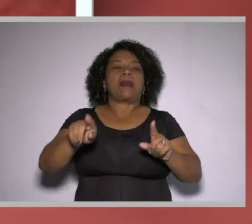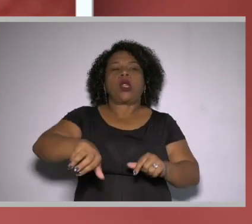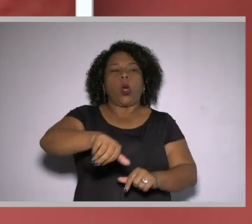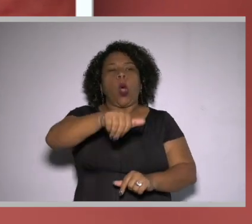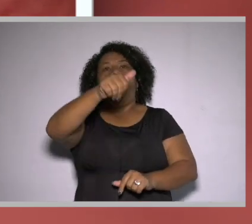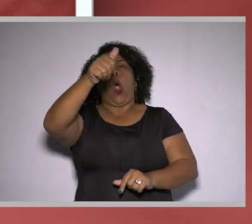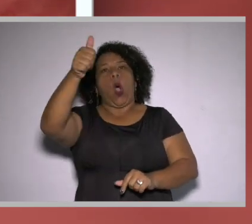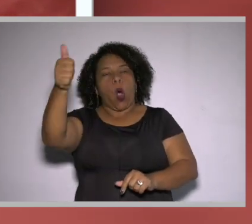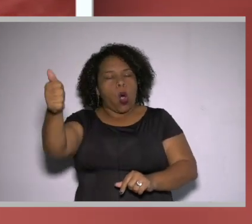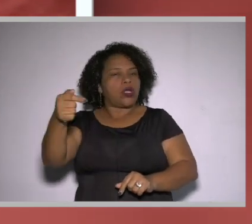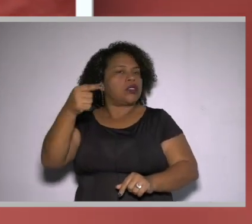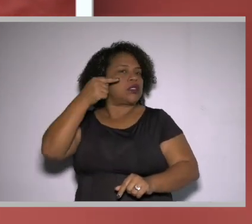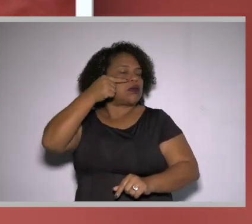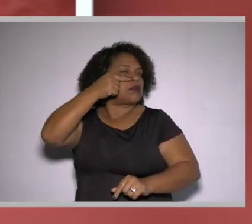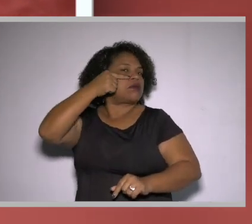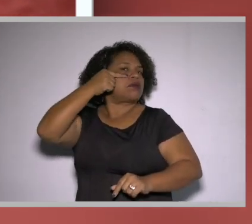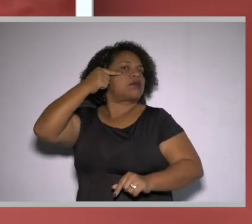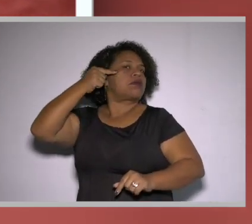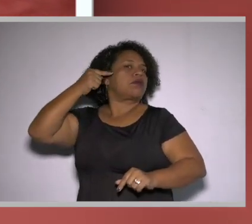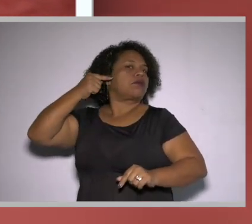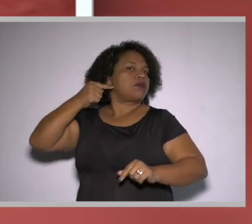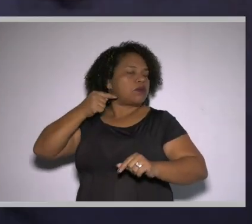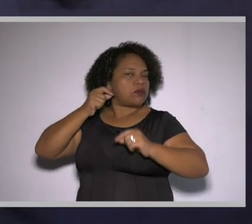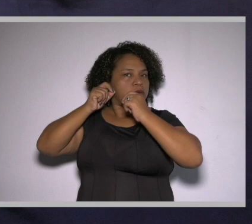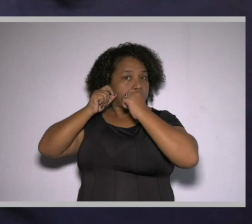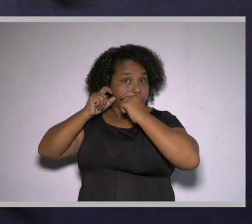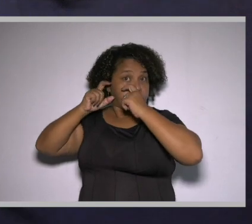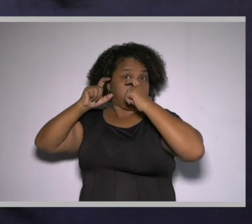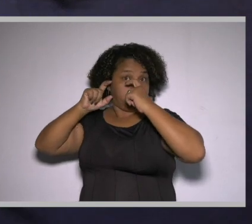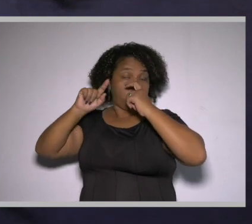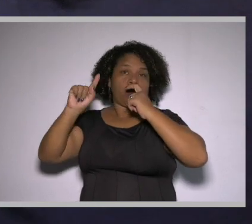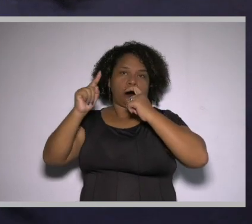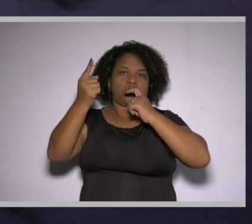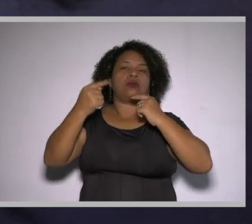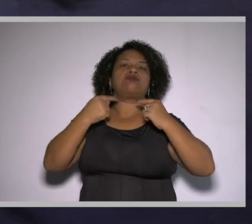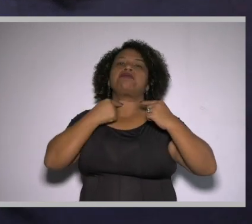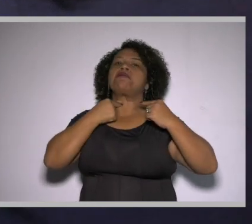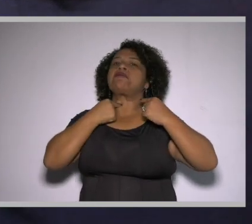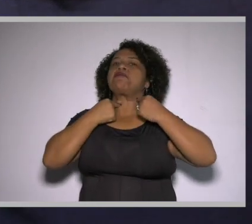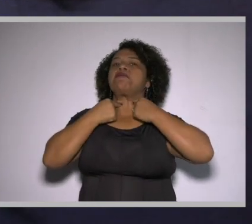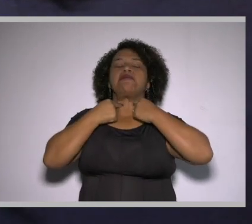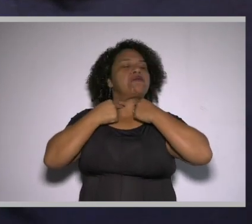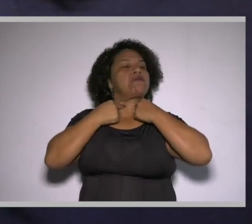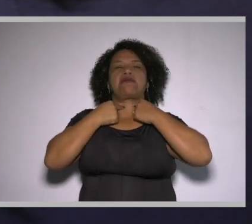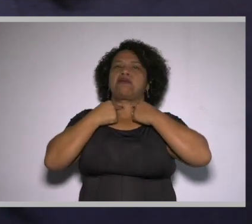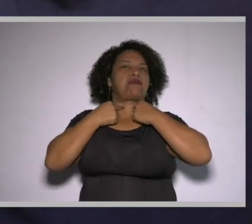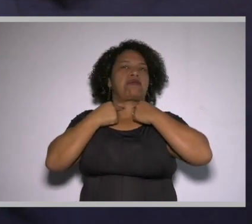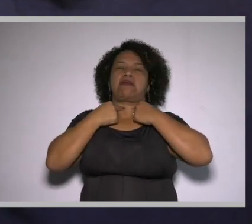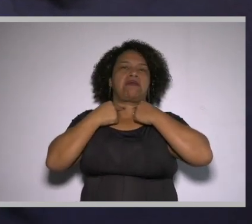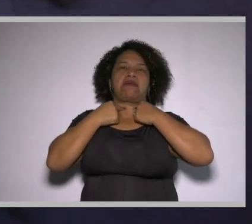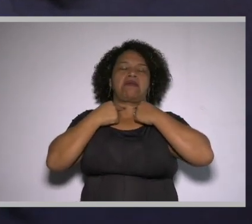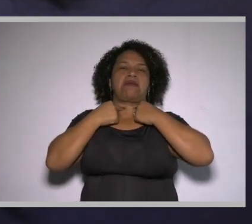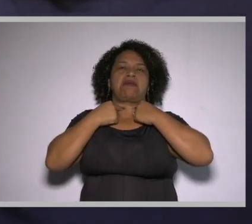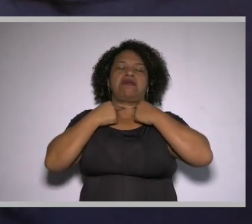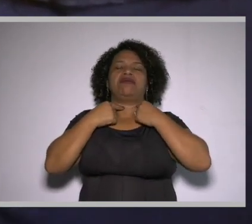que entre aire a sus pulmones, a su oxígeno a su cerebro y demás. Entonces, cuando hay mucha apnea, cuando hay mucha disminución del